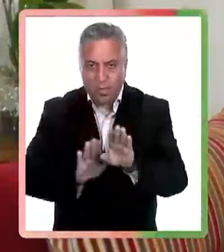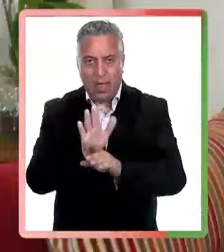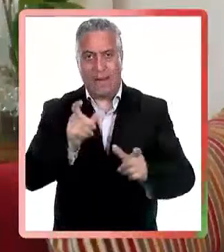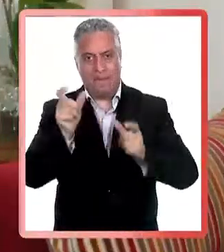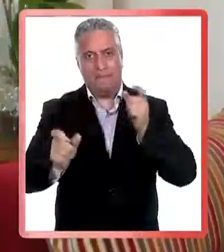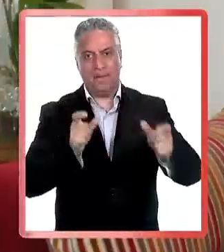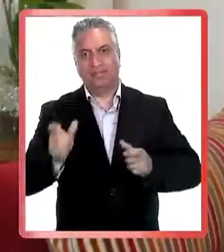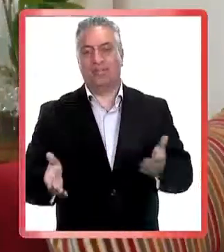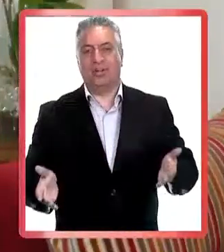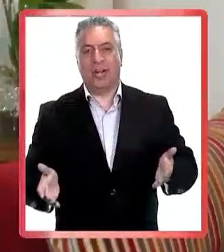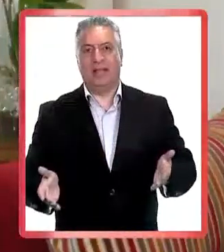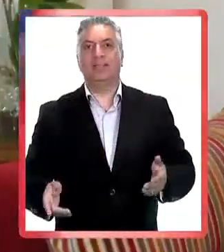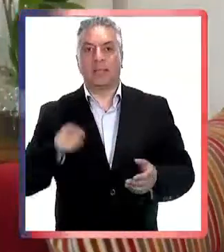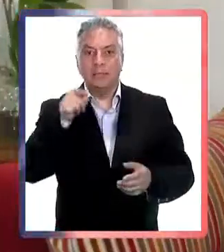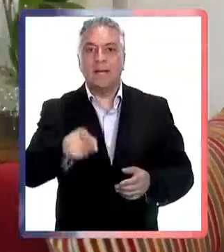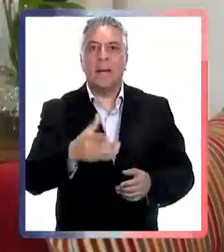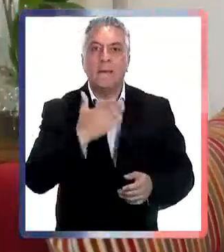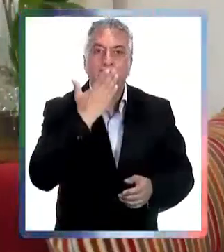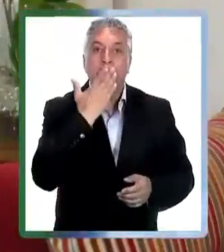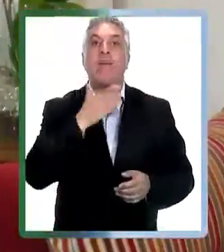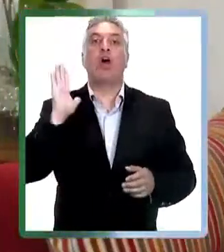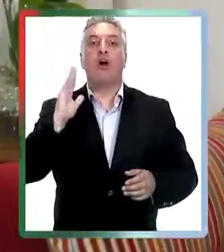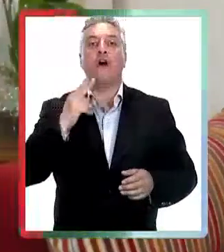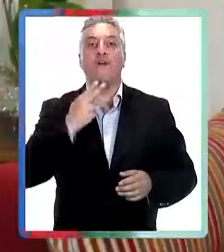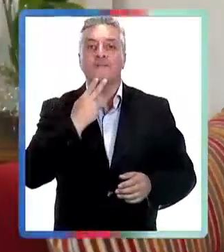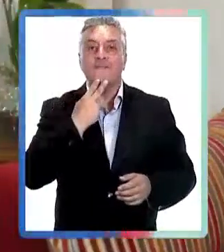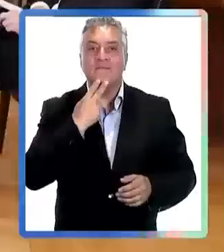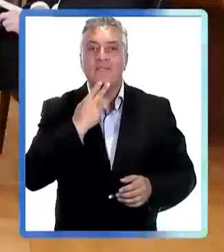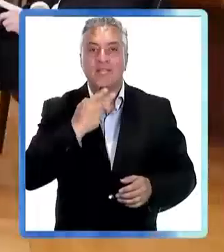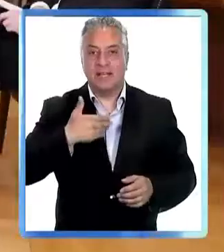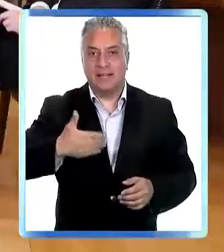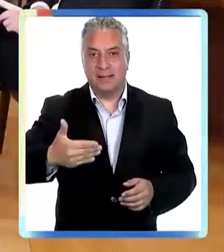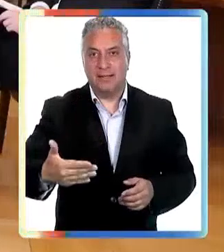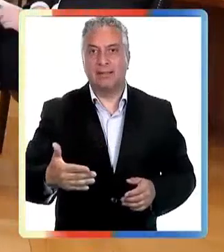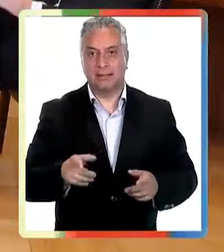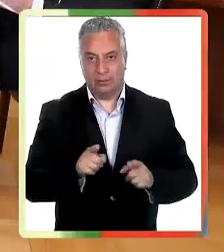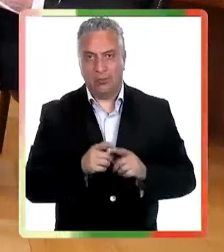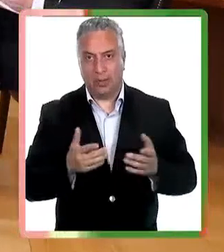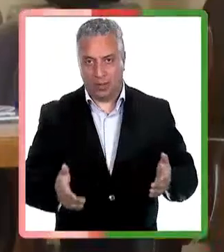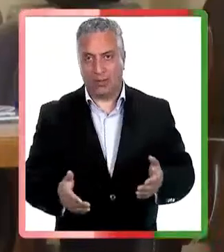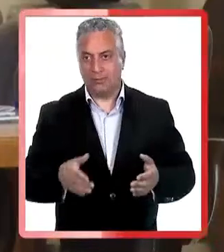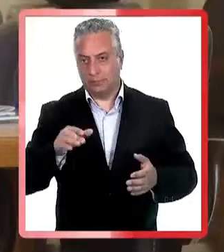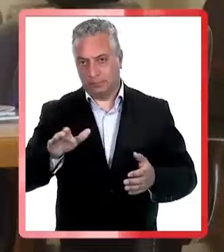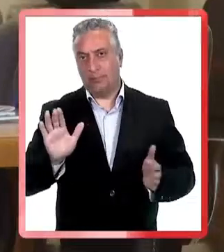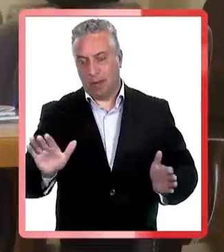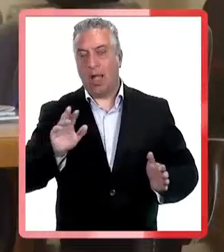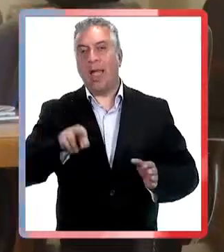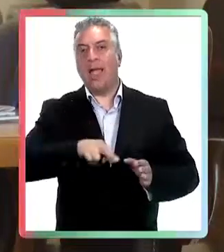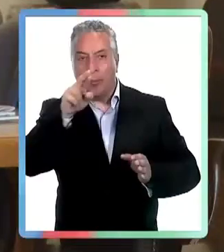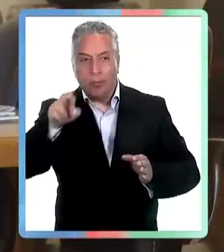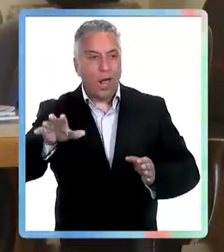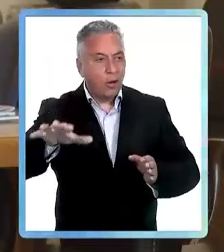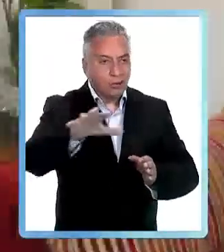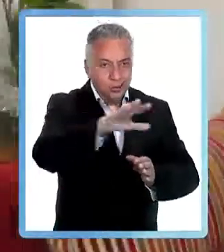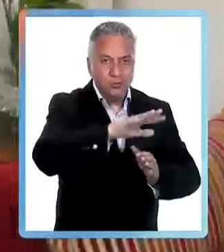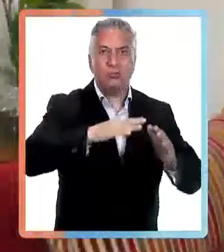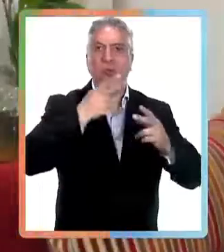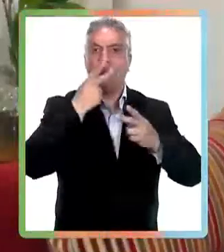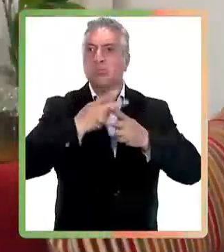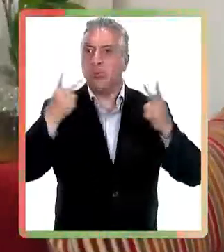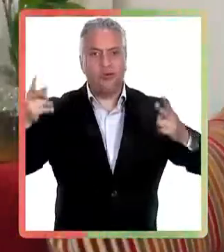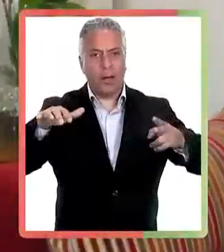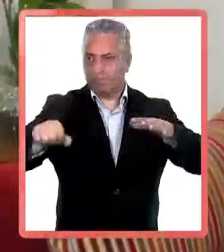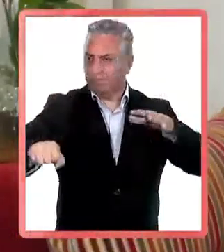gente, que tenga un mejor vivir, por eso el nombre. Recuperar espacios públicos. Pero recuperar espacios